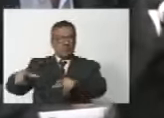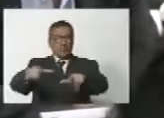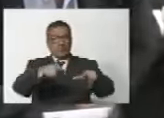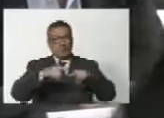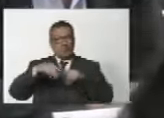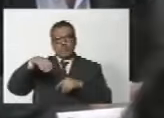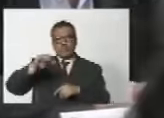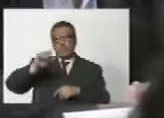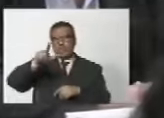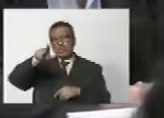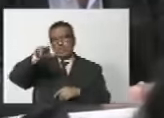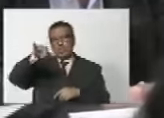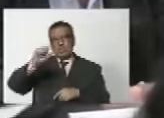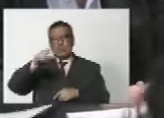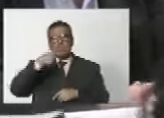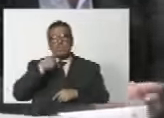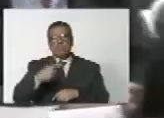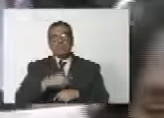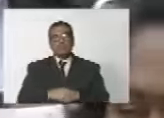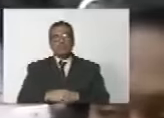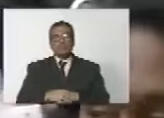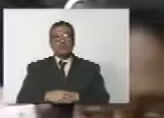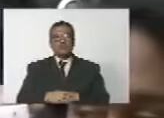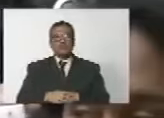de Alí Primera, como dice ella.